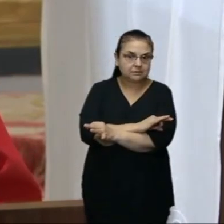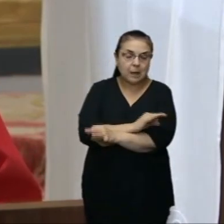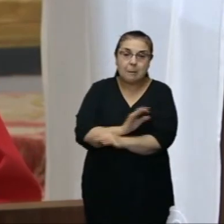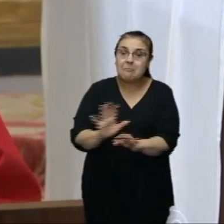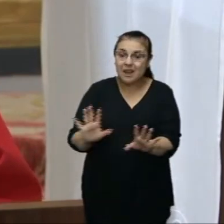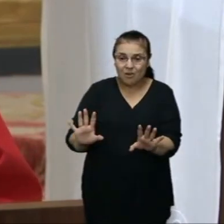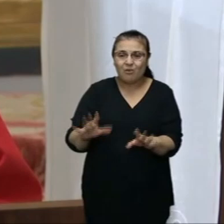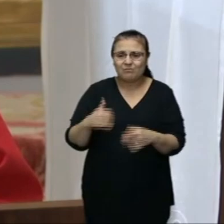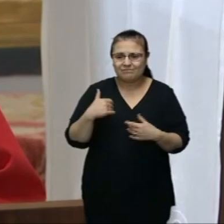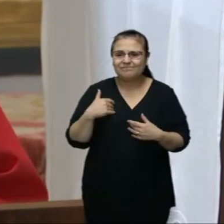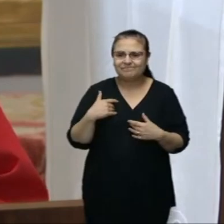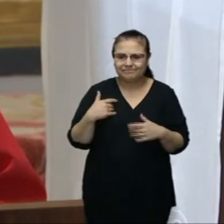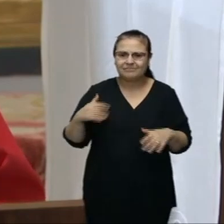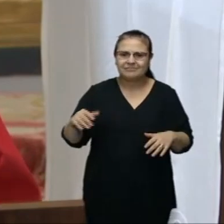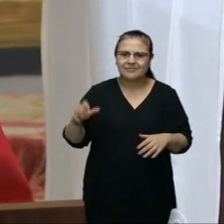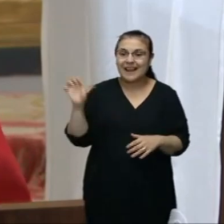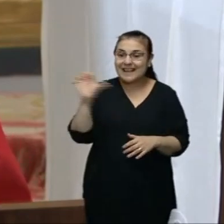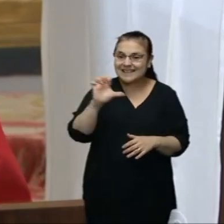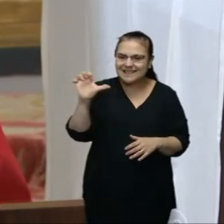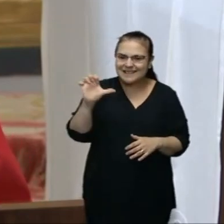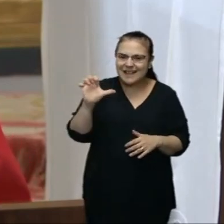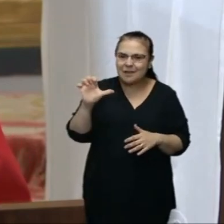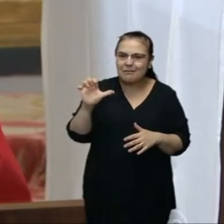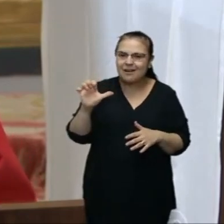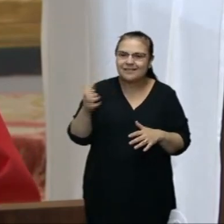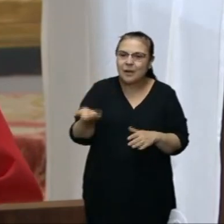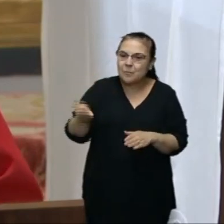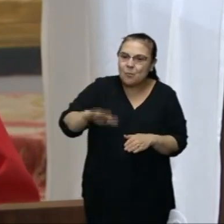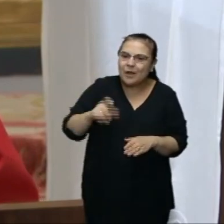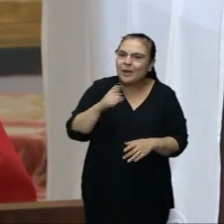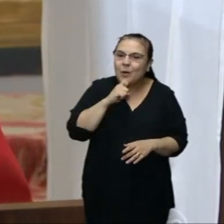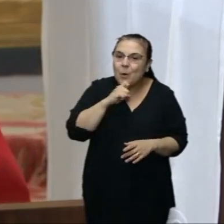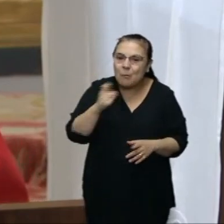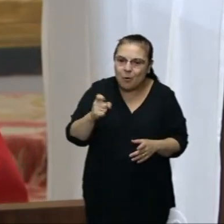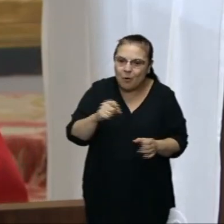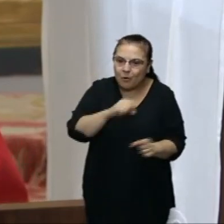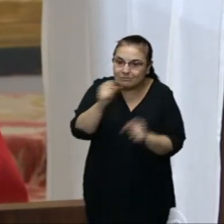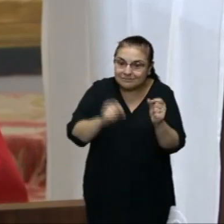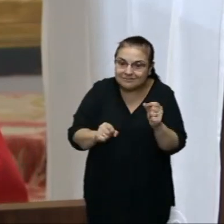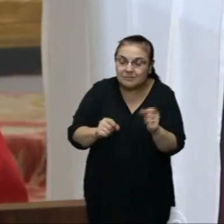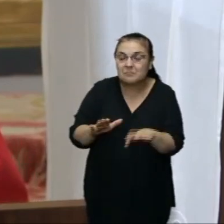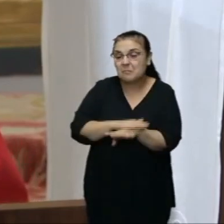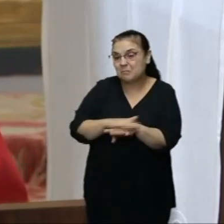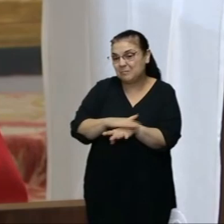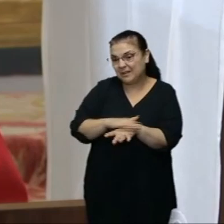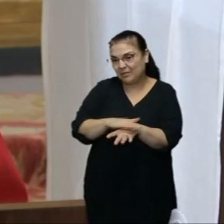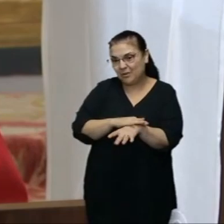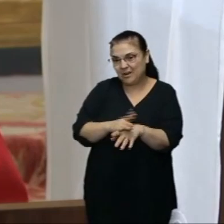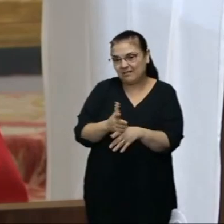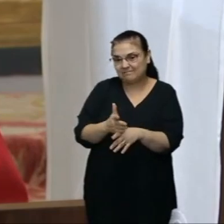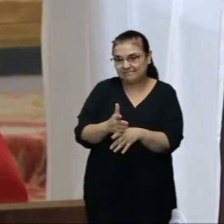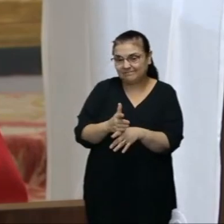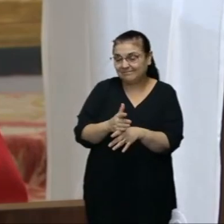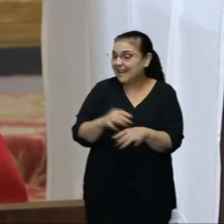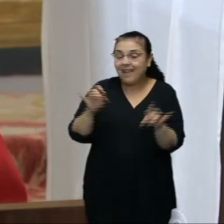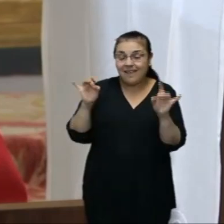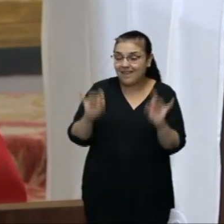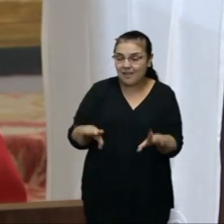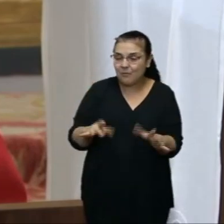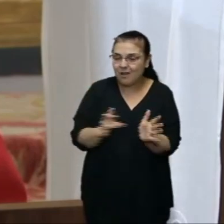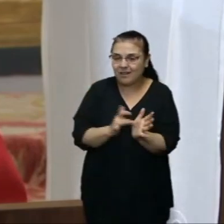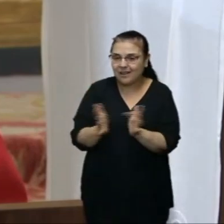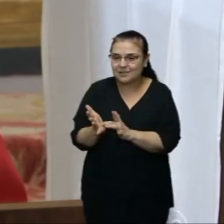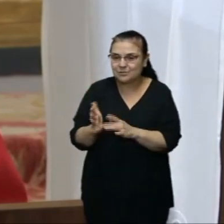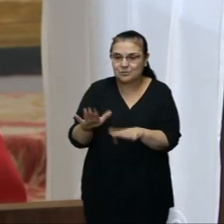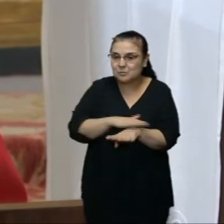muere perdonando. De la misma manera que perdonaba Jesús en la